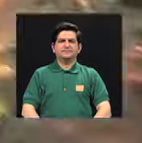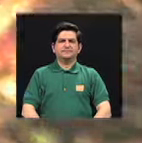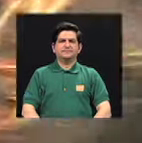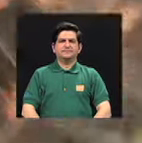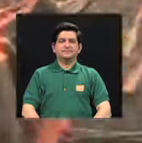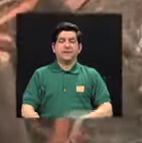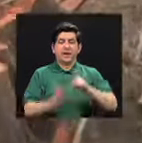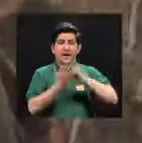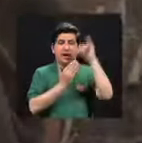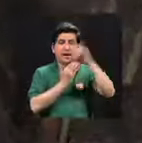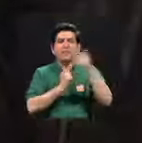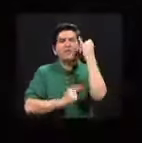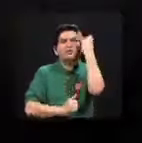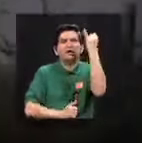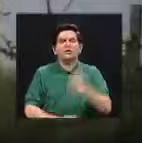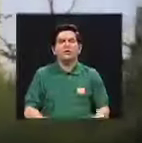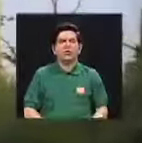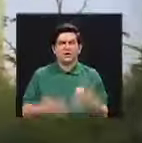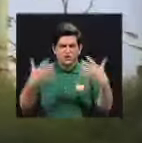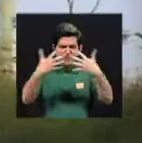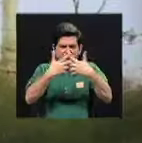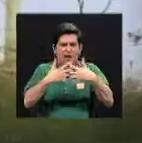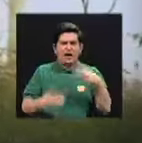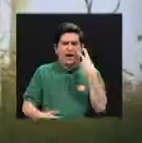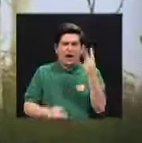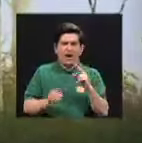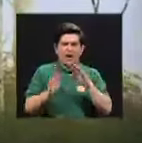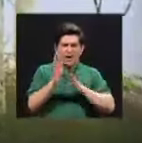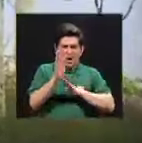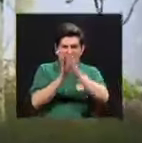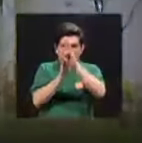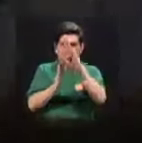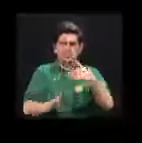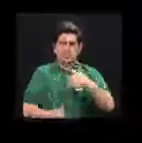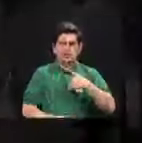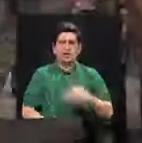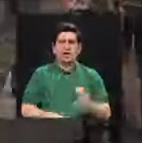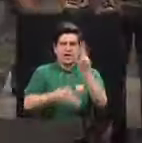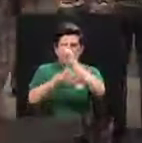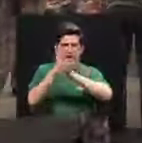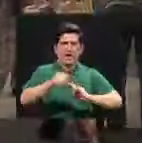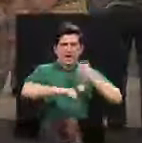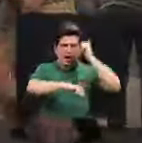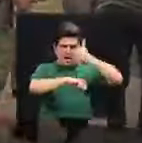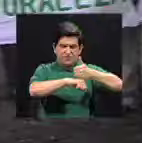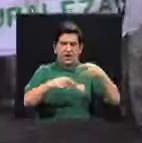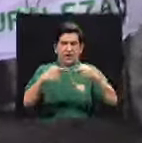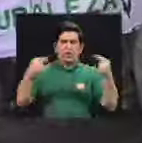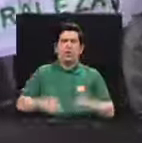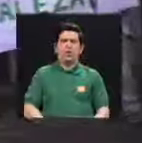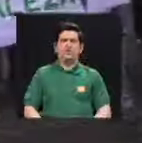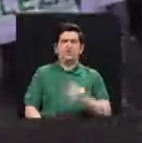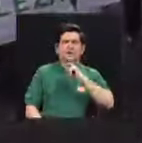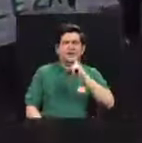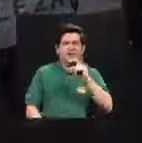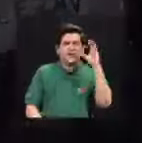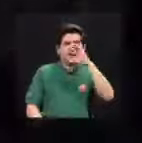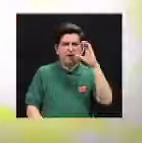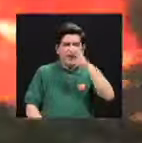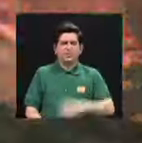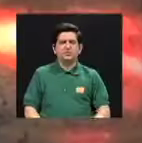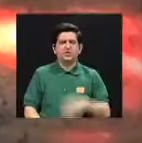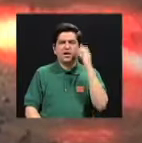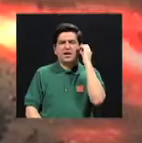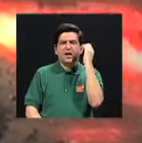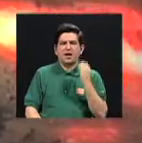El objetivo de este proyecto era ser consecuente con una visión de desarrollo que estaba inherente cuando la universidad se posiciona en contra de la minería de oro a cielo